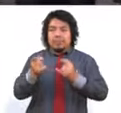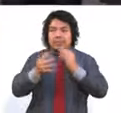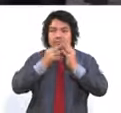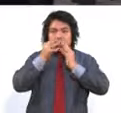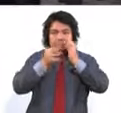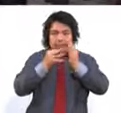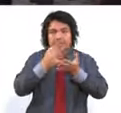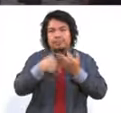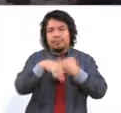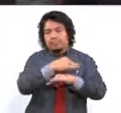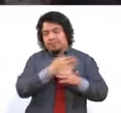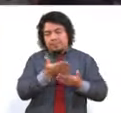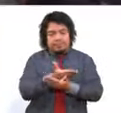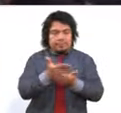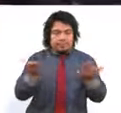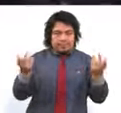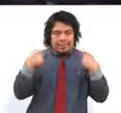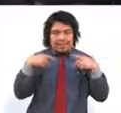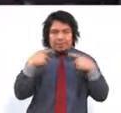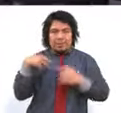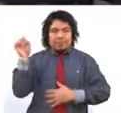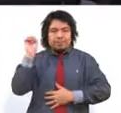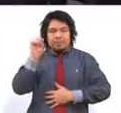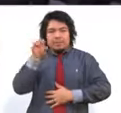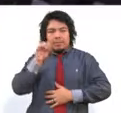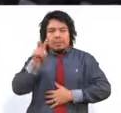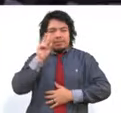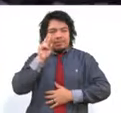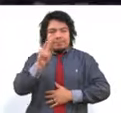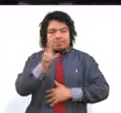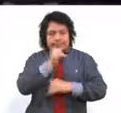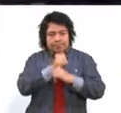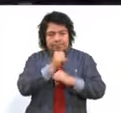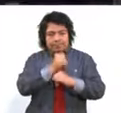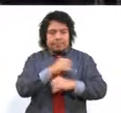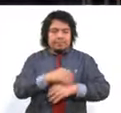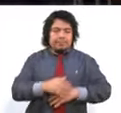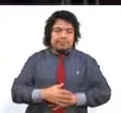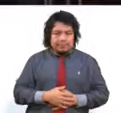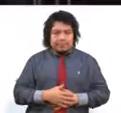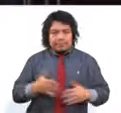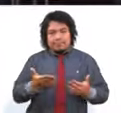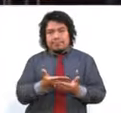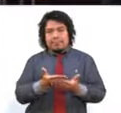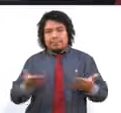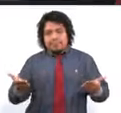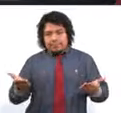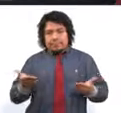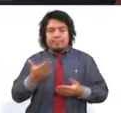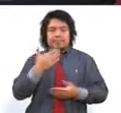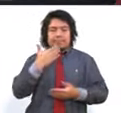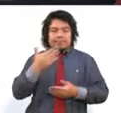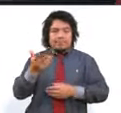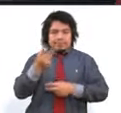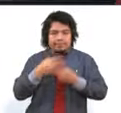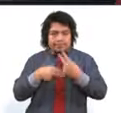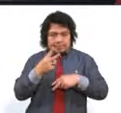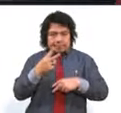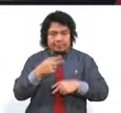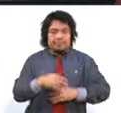de comunicación y a todas las personas que nos siguen a través de plataformas digitales. Damas y caballeros, sean todas y